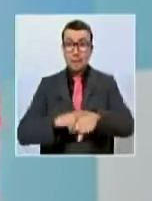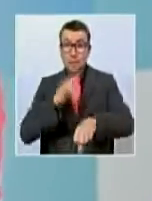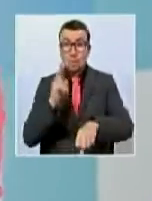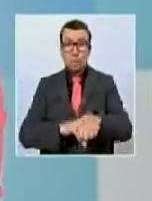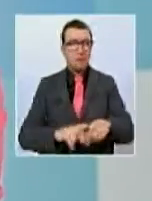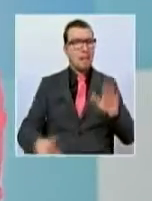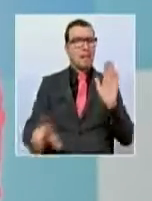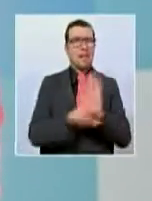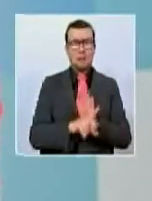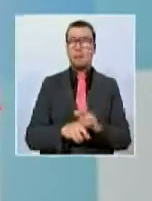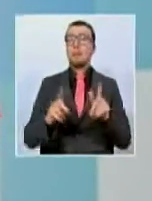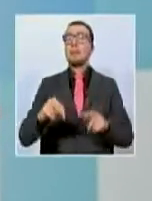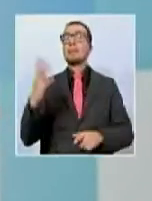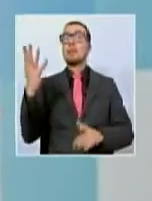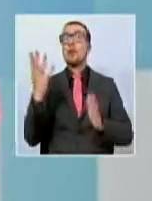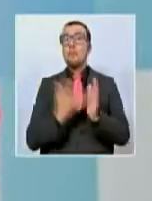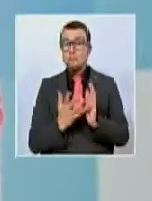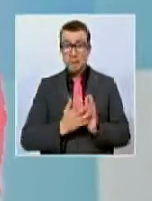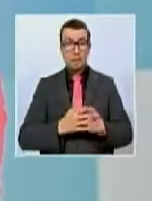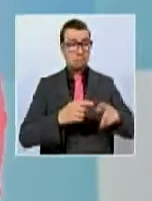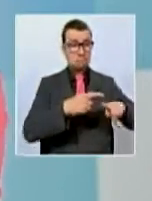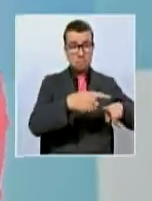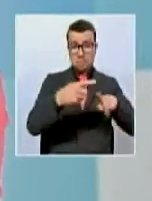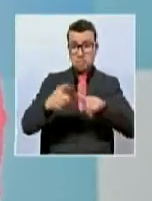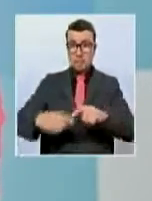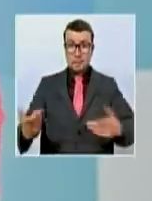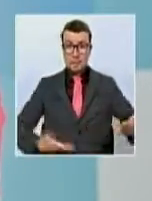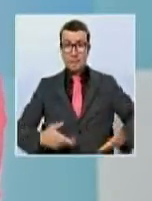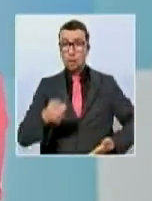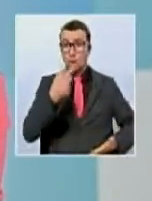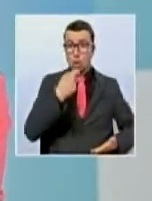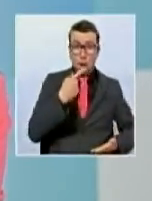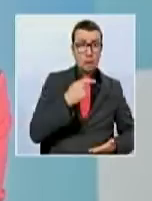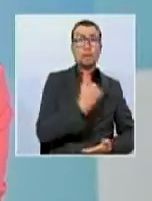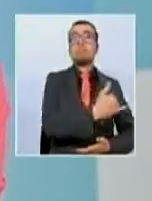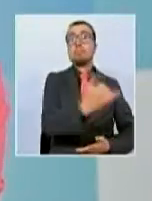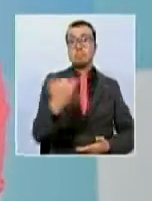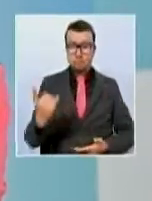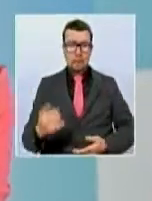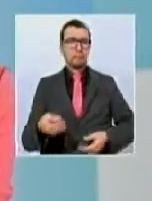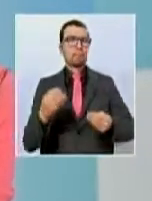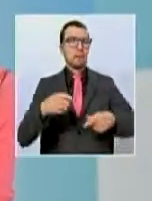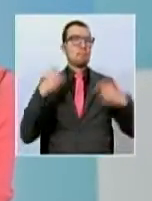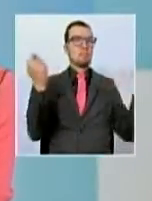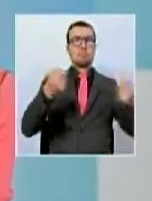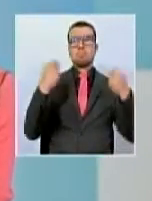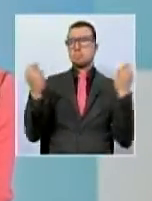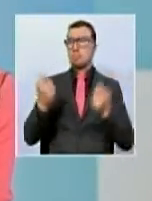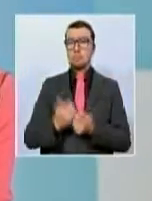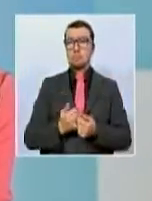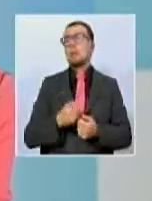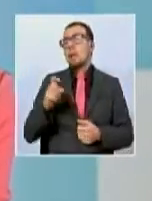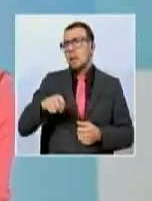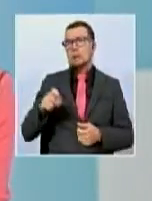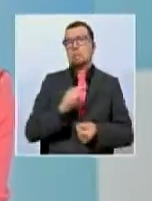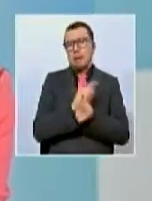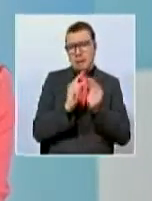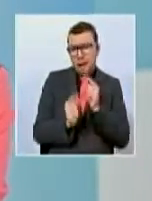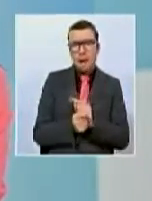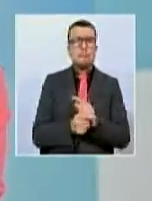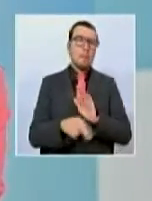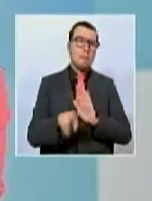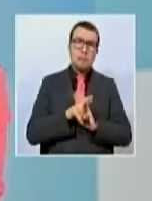5.000 droguerías en este país que venden estos productos y que son una alternativa para el consumidor final. Hay que hacer muchas reformas normativas porque